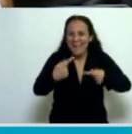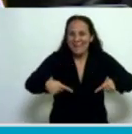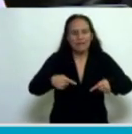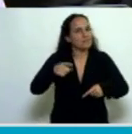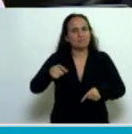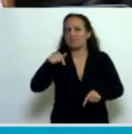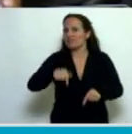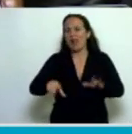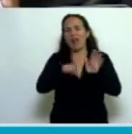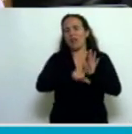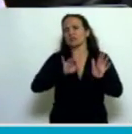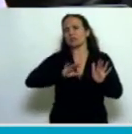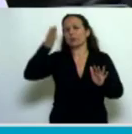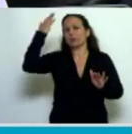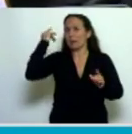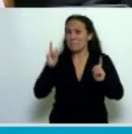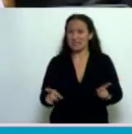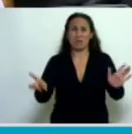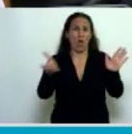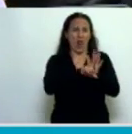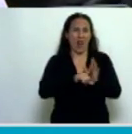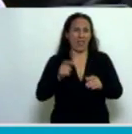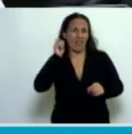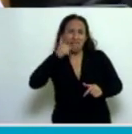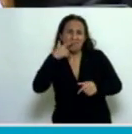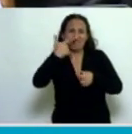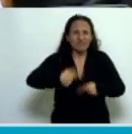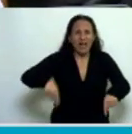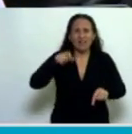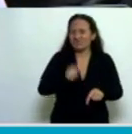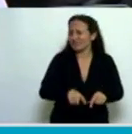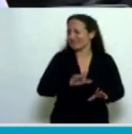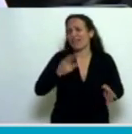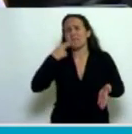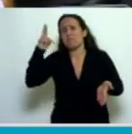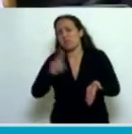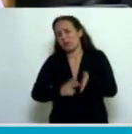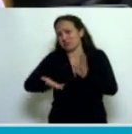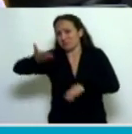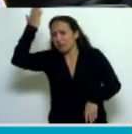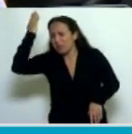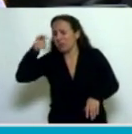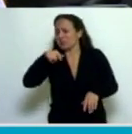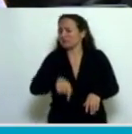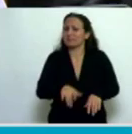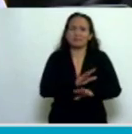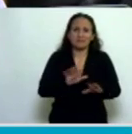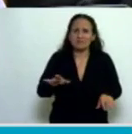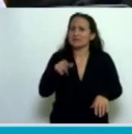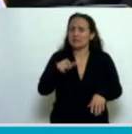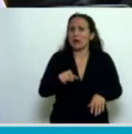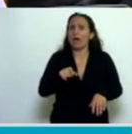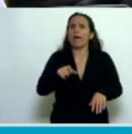leyes retrógradas como la Ley de Abastecimiento, las abrumadoras cargas fiscales, parafiscales y burocráticas con las que